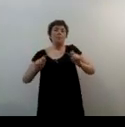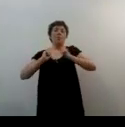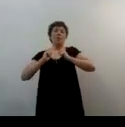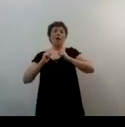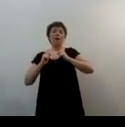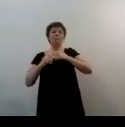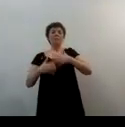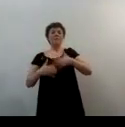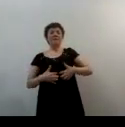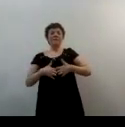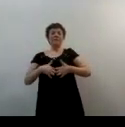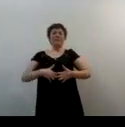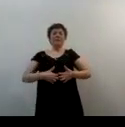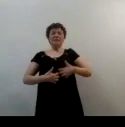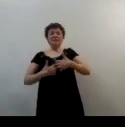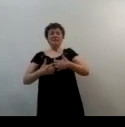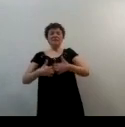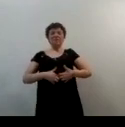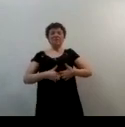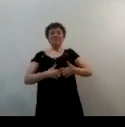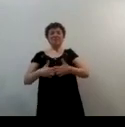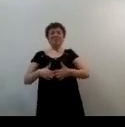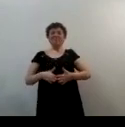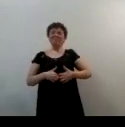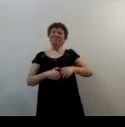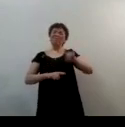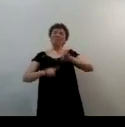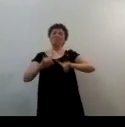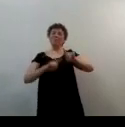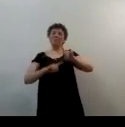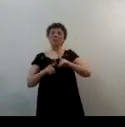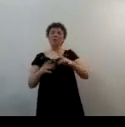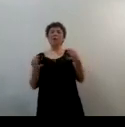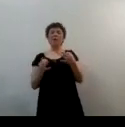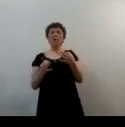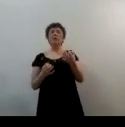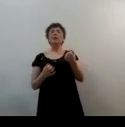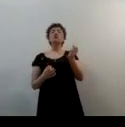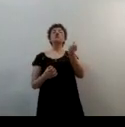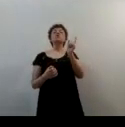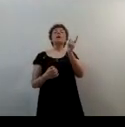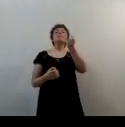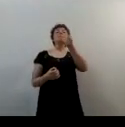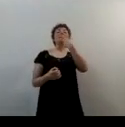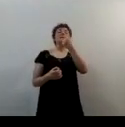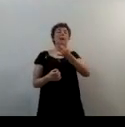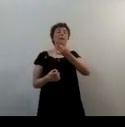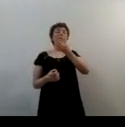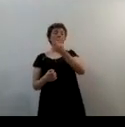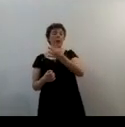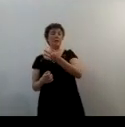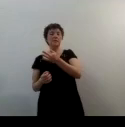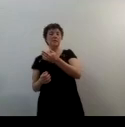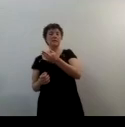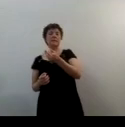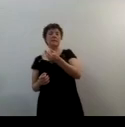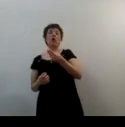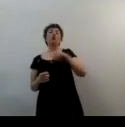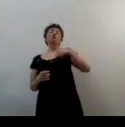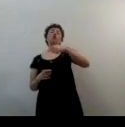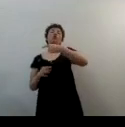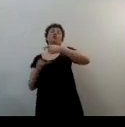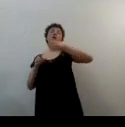alteraciones digestivas. Entonces, es cuestión de no solo tomar metformina, sino asegurar ese consumo de probióticos diario que